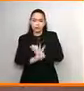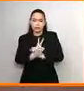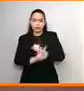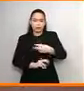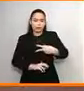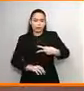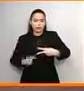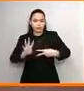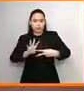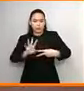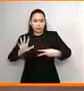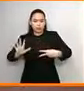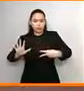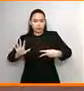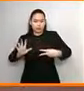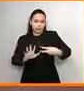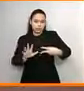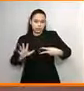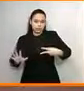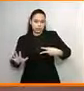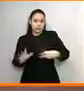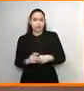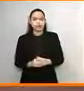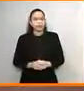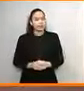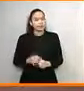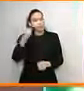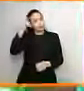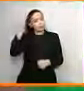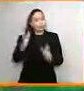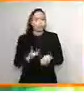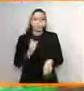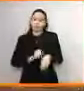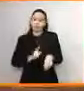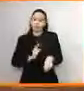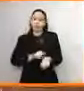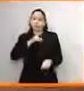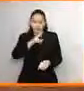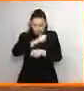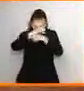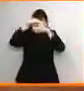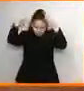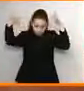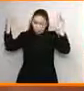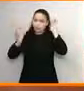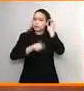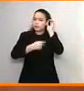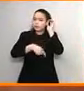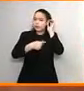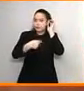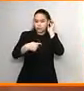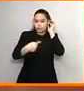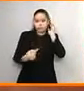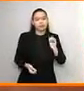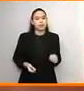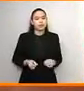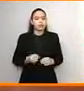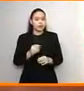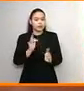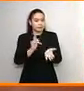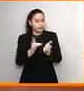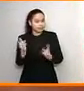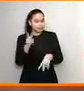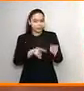ganadores, 45 y 55. Señores, ha llegado el momento de hacer de tus sueños una realidad con La Diaria. Agradecemos